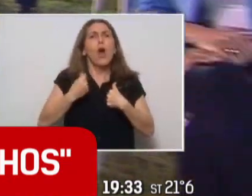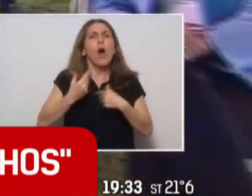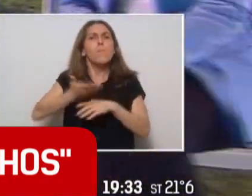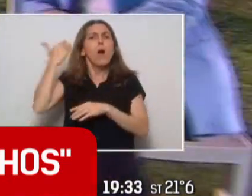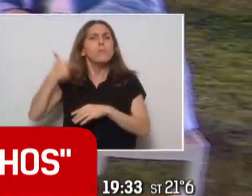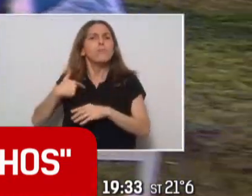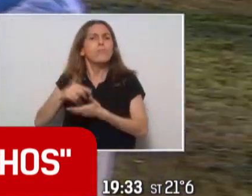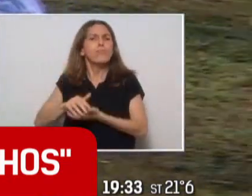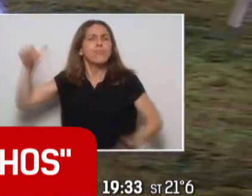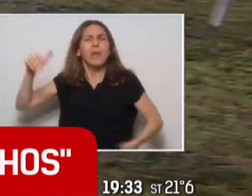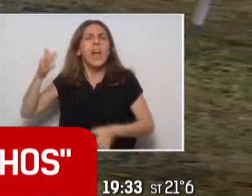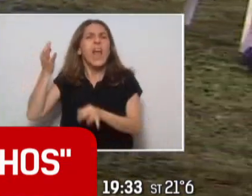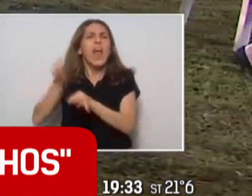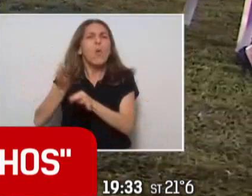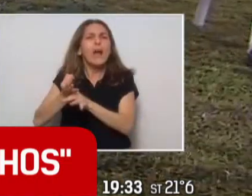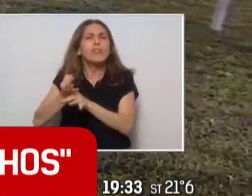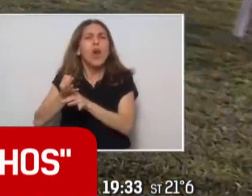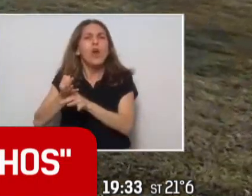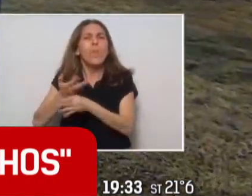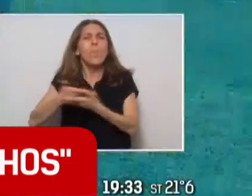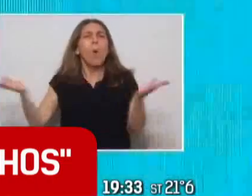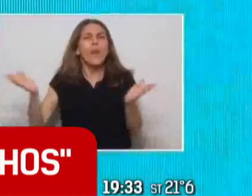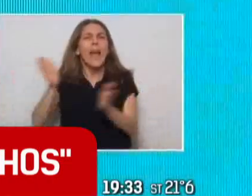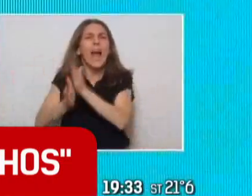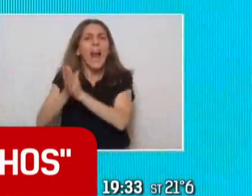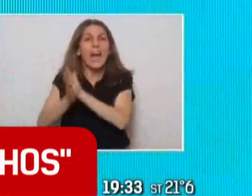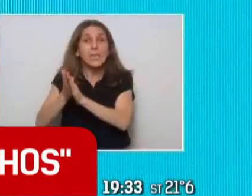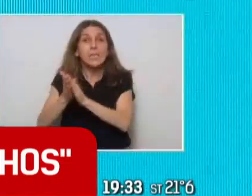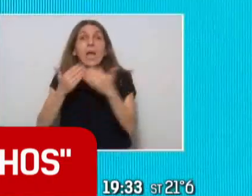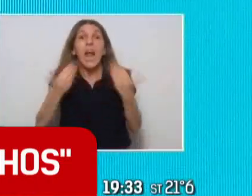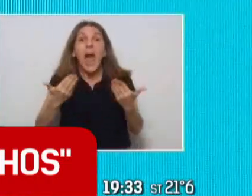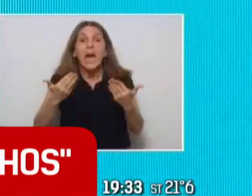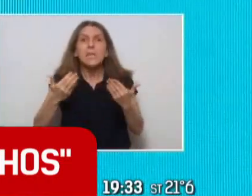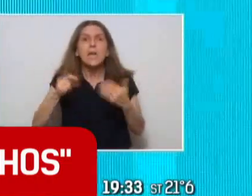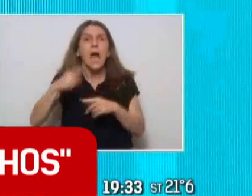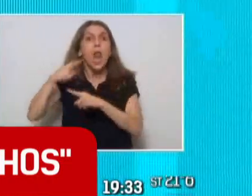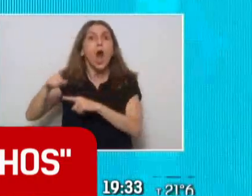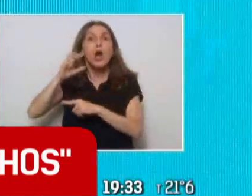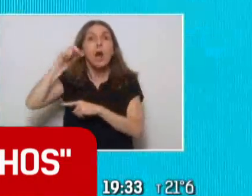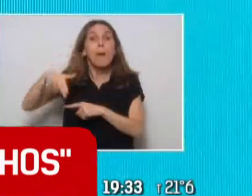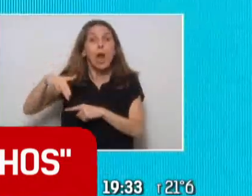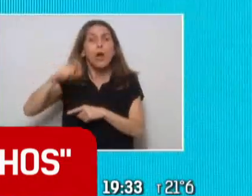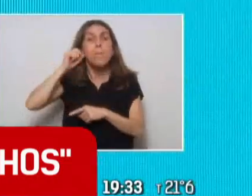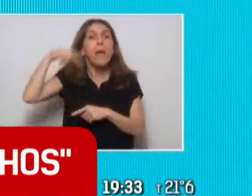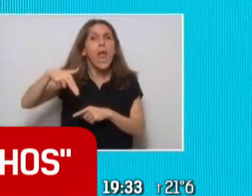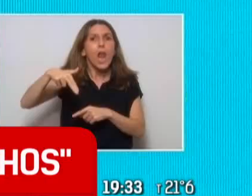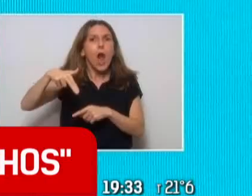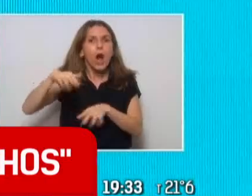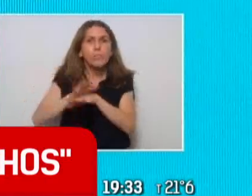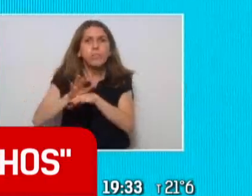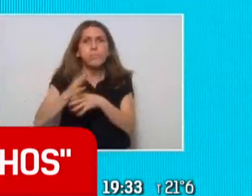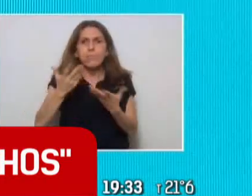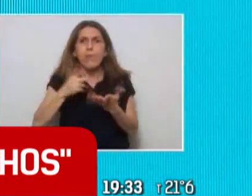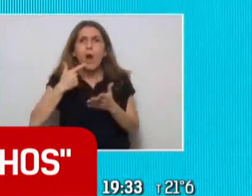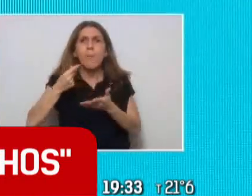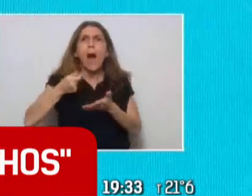universidad pública gratuita, que fue gratuita por acción del peronismo. Con Perón se terminaron los aranceles y entonces